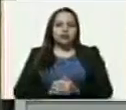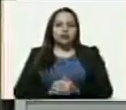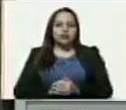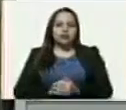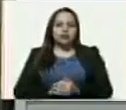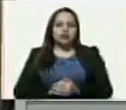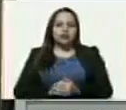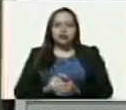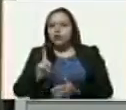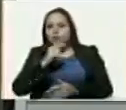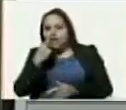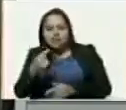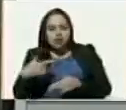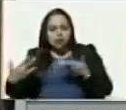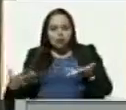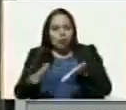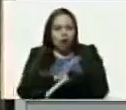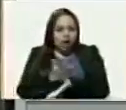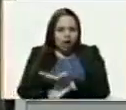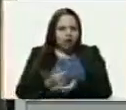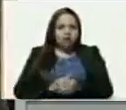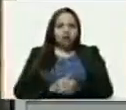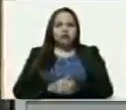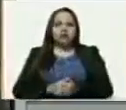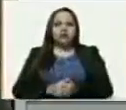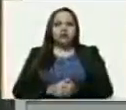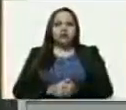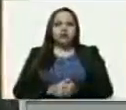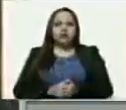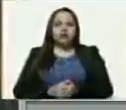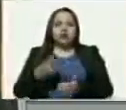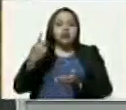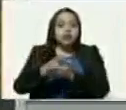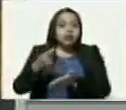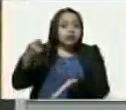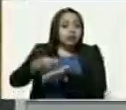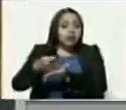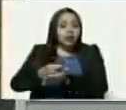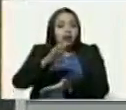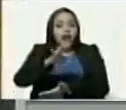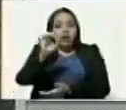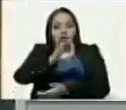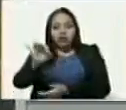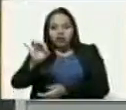hablar cuál es el tipo de producto, Pedro. Él debe pagar un 3%.